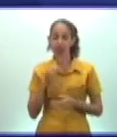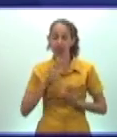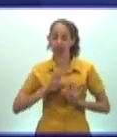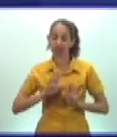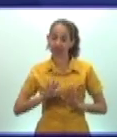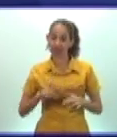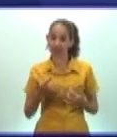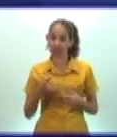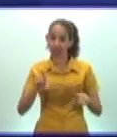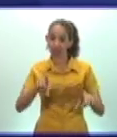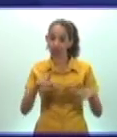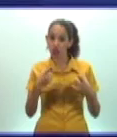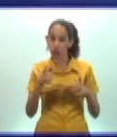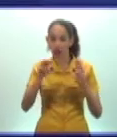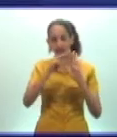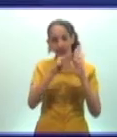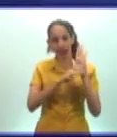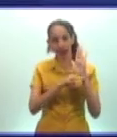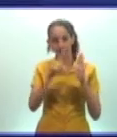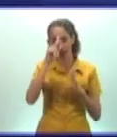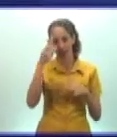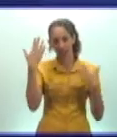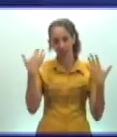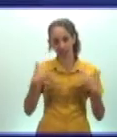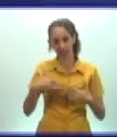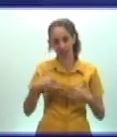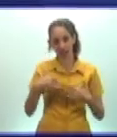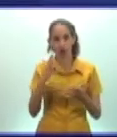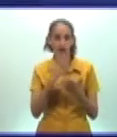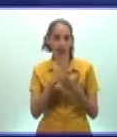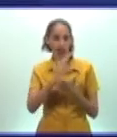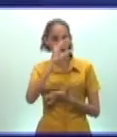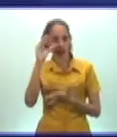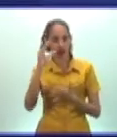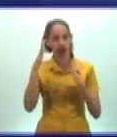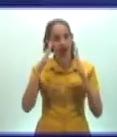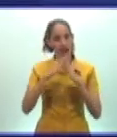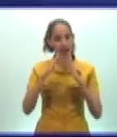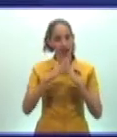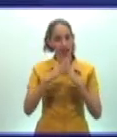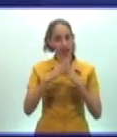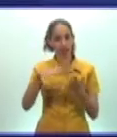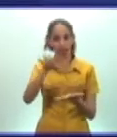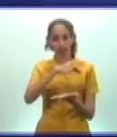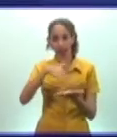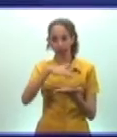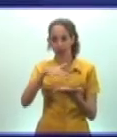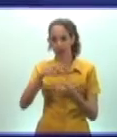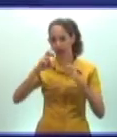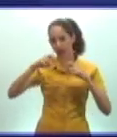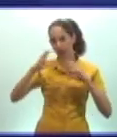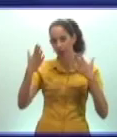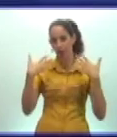que cumplan con todas las medidas higiénicas en la escuela, en la casa, en lugares públicos.